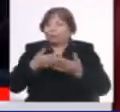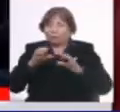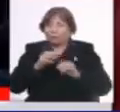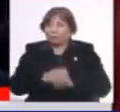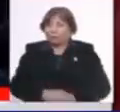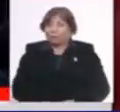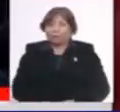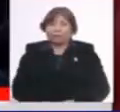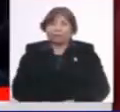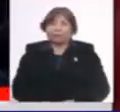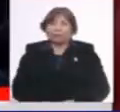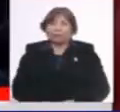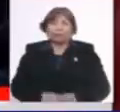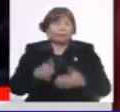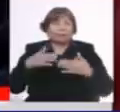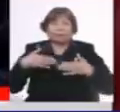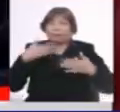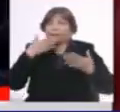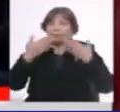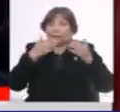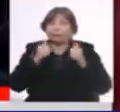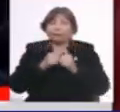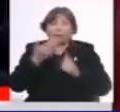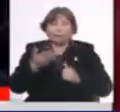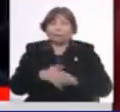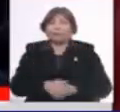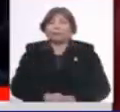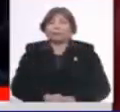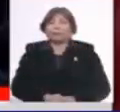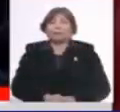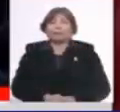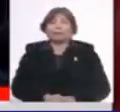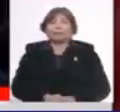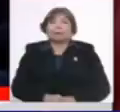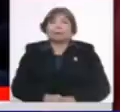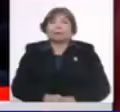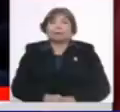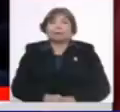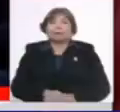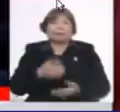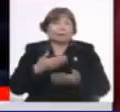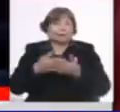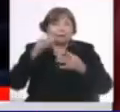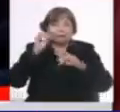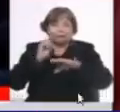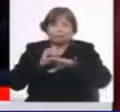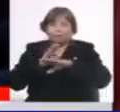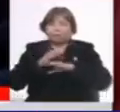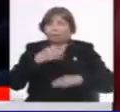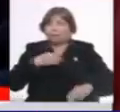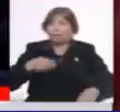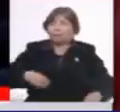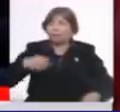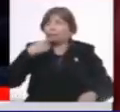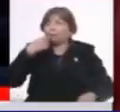eso. Ni siquiera pues se podía comunicar con él, incluso no en un consejo de ministros, como